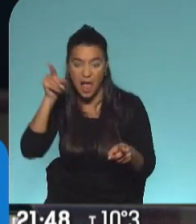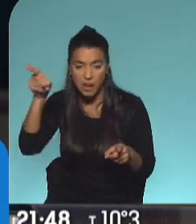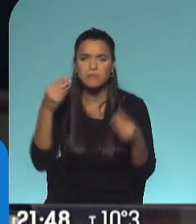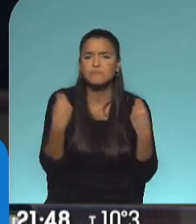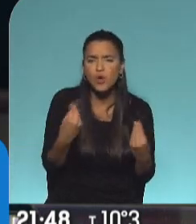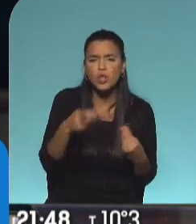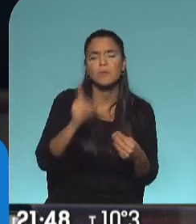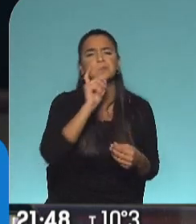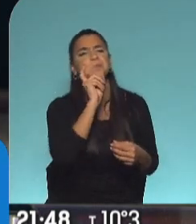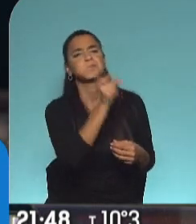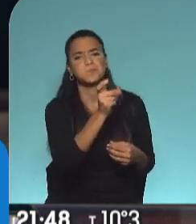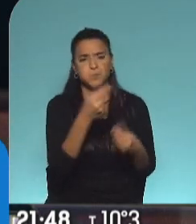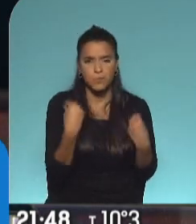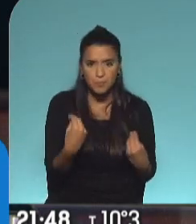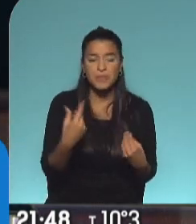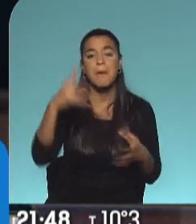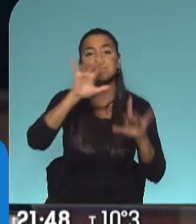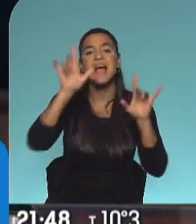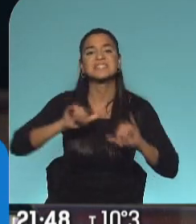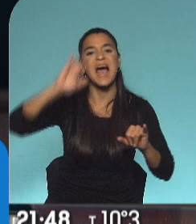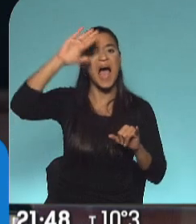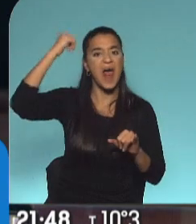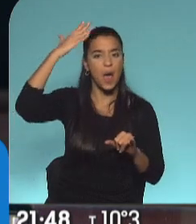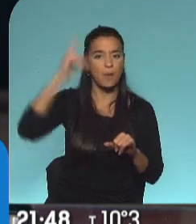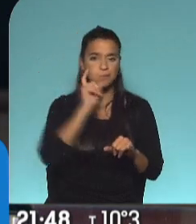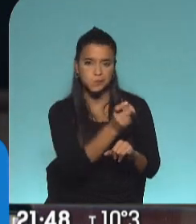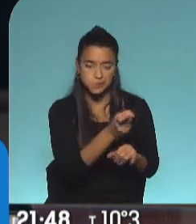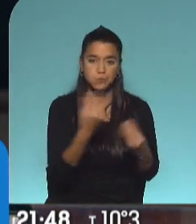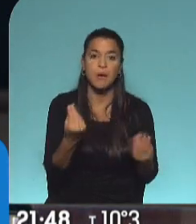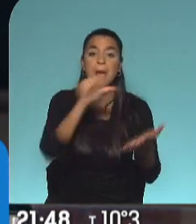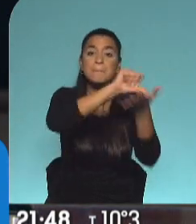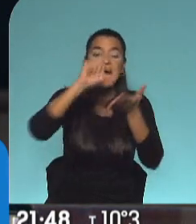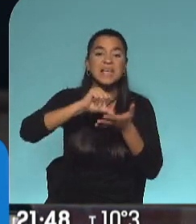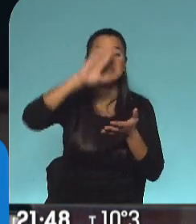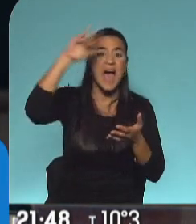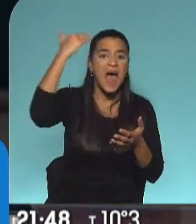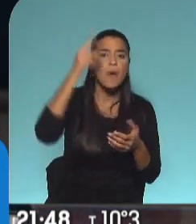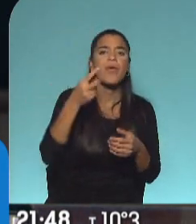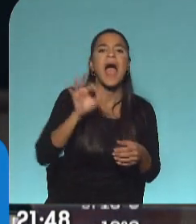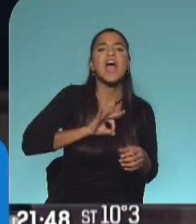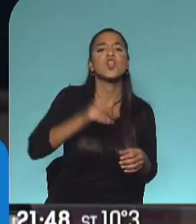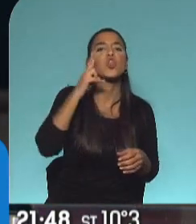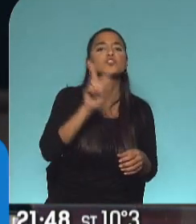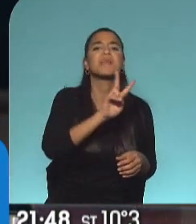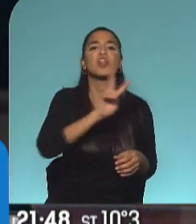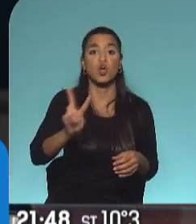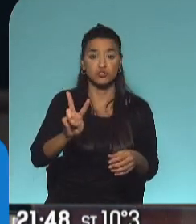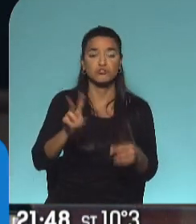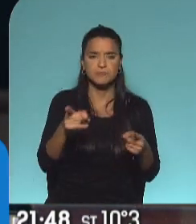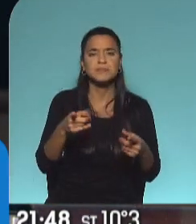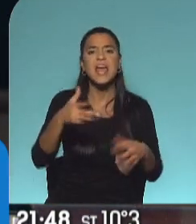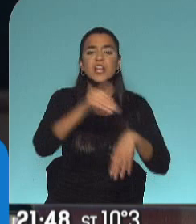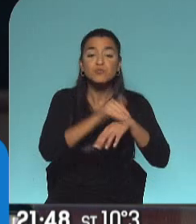Porque viola la iniciativa de paz árabe, es una propuesta de los países árabes del año 2002, que se habían comprometido a